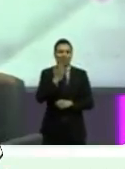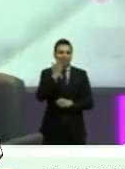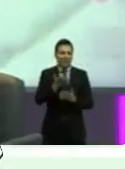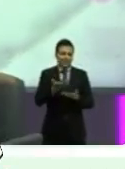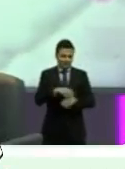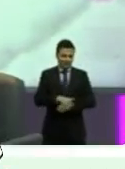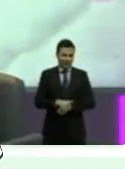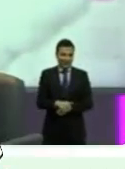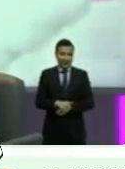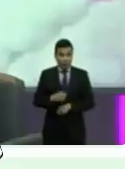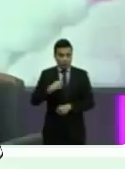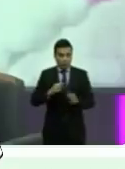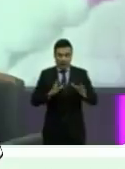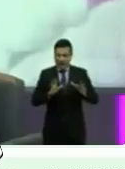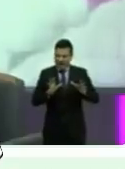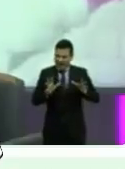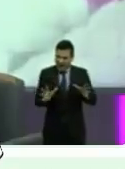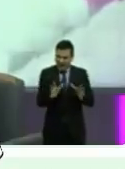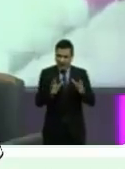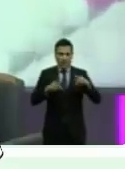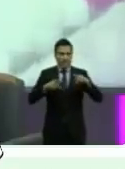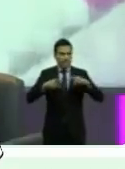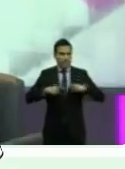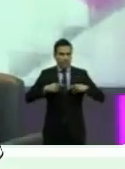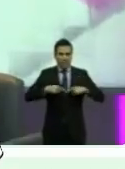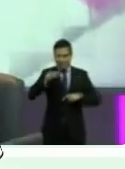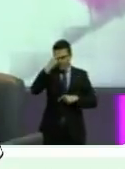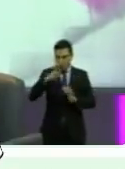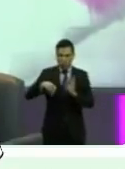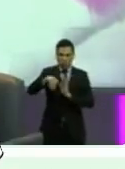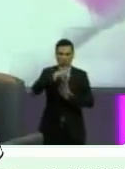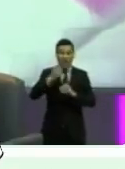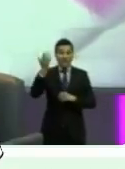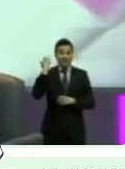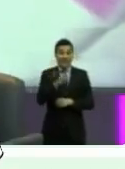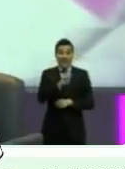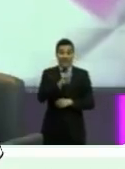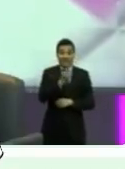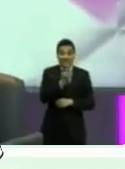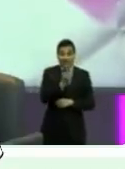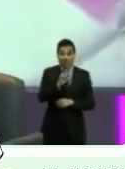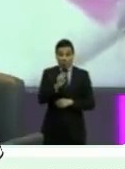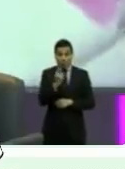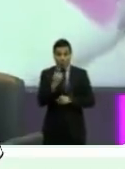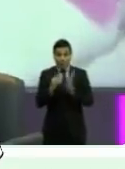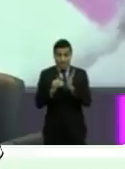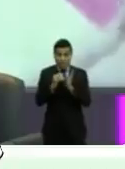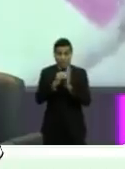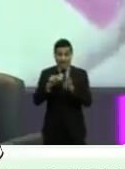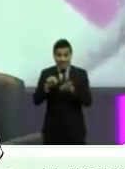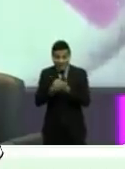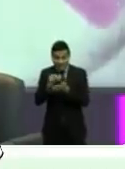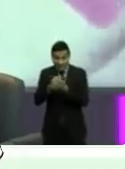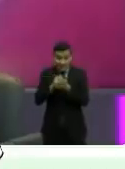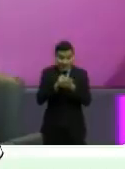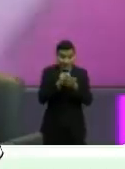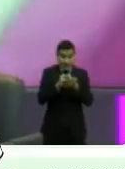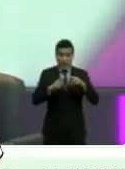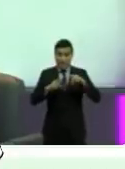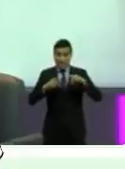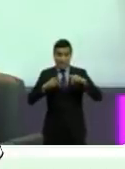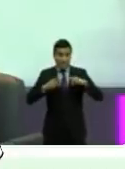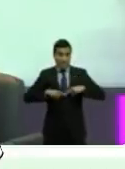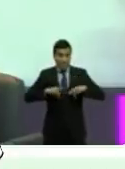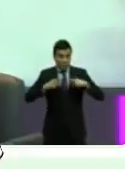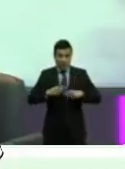a invitar a todos los mexicanos, después de haber conseguido 3.1 millones de firmas, ¿sí?, mexicanos que no tenemos nada que